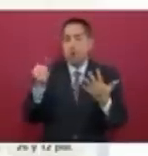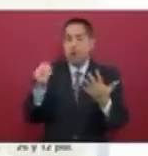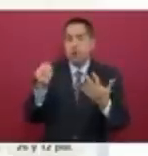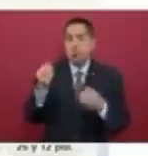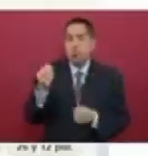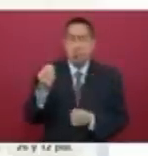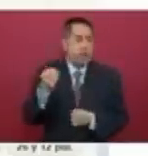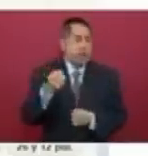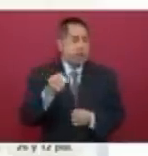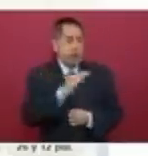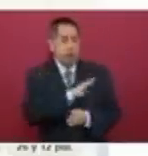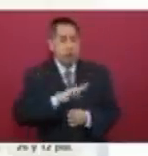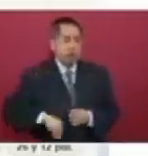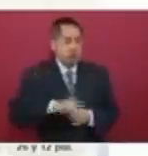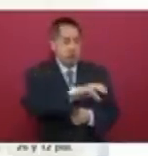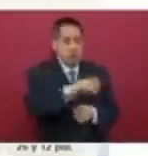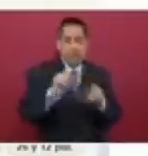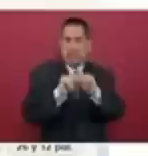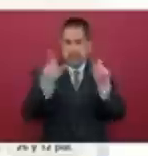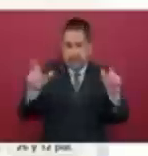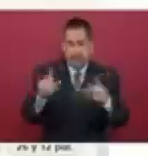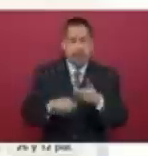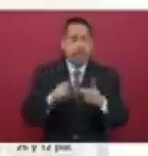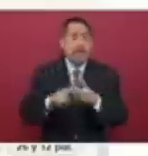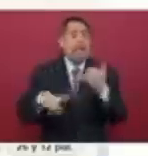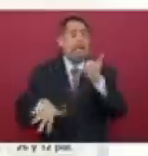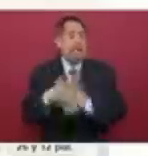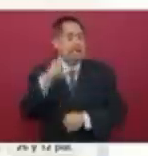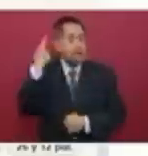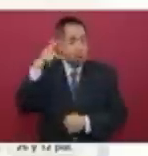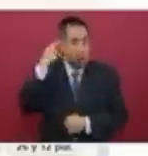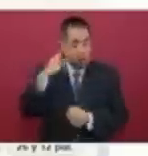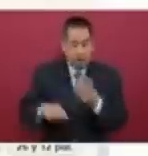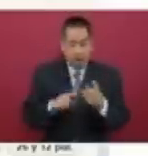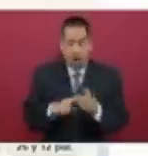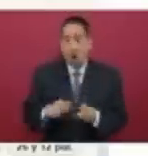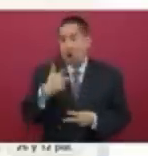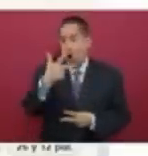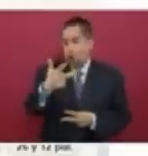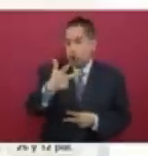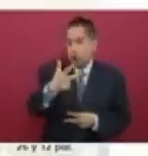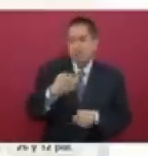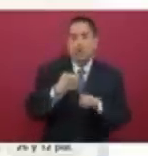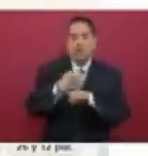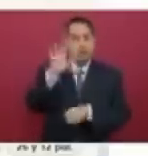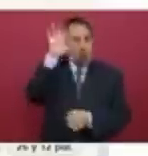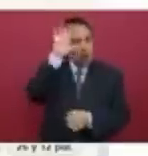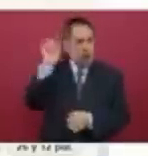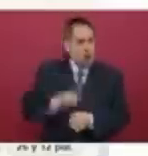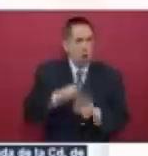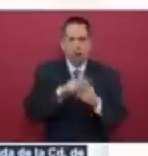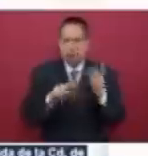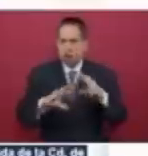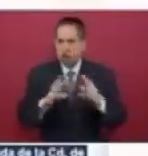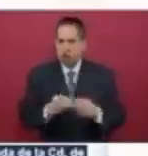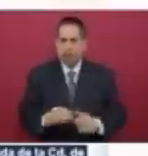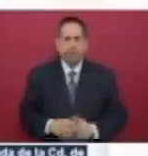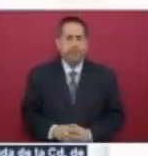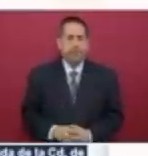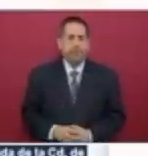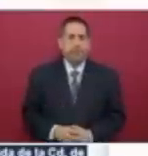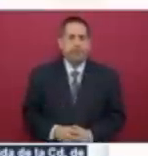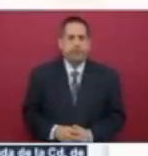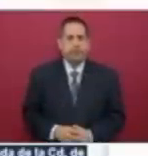estado de tlaxcala 15 del estado de puebla y 8 del estado de morelos la siguiente por favor